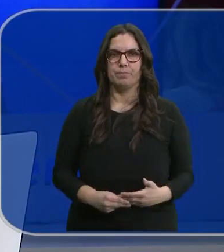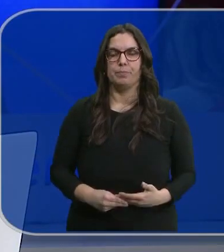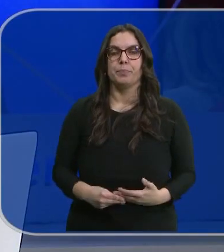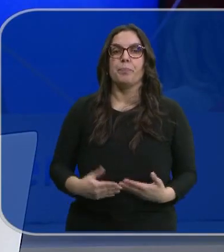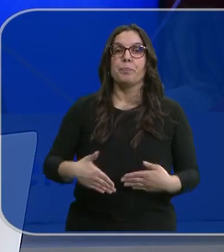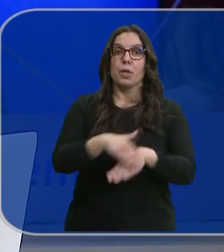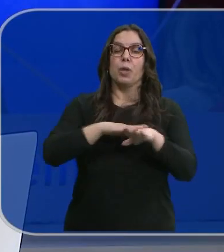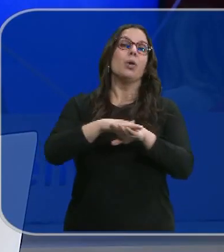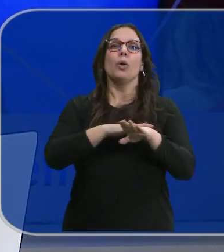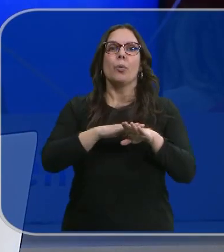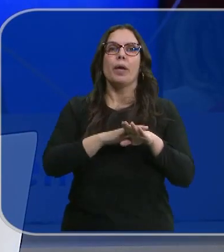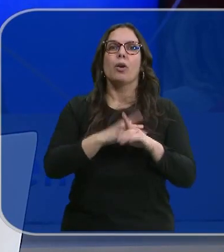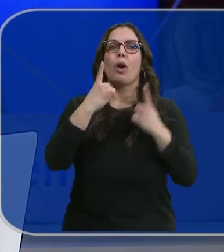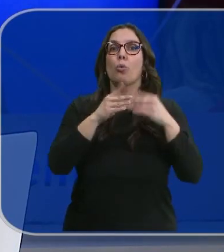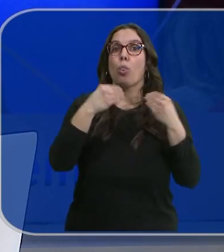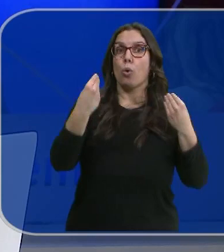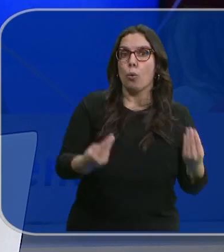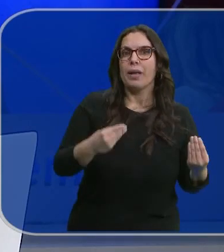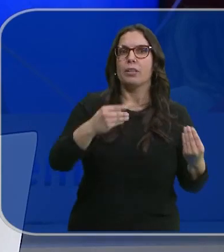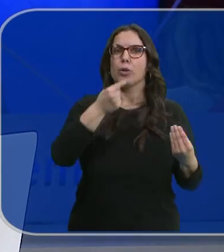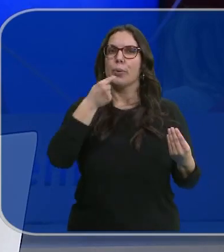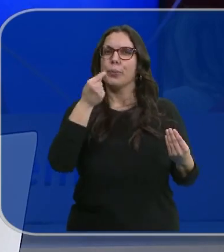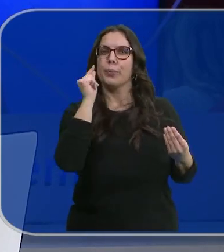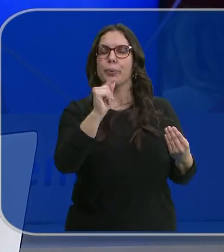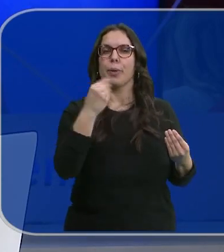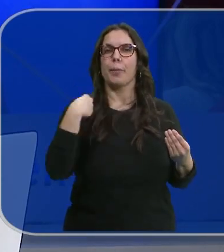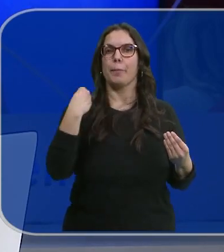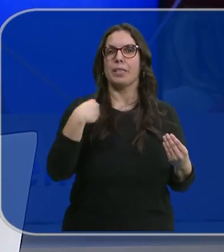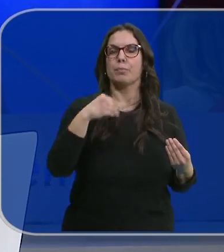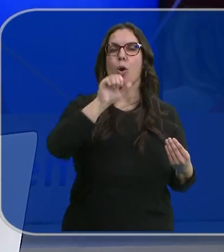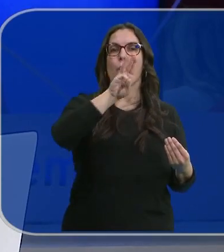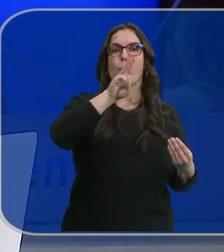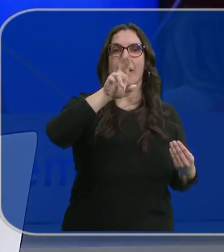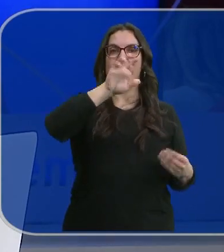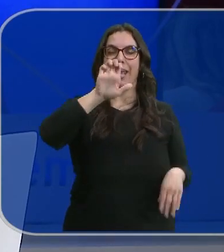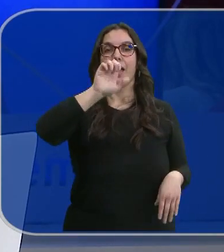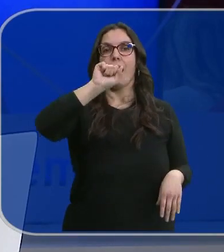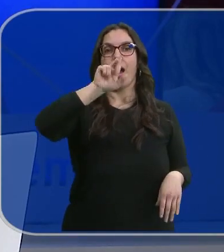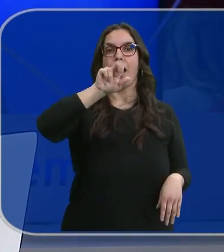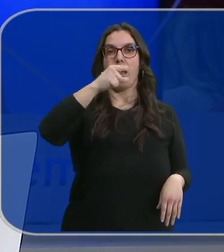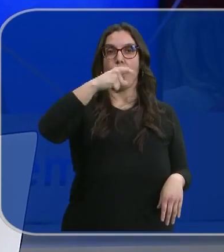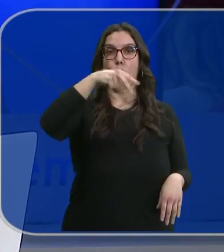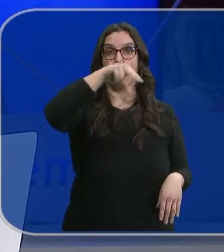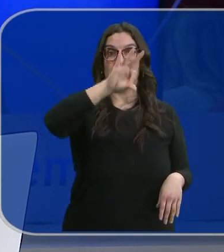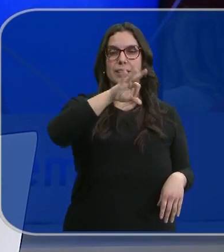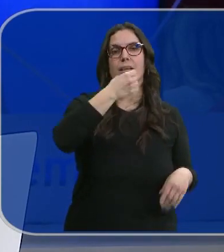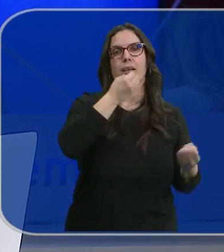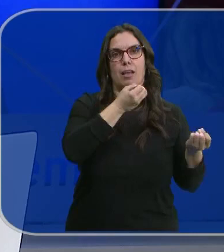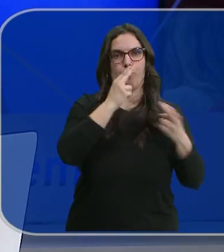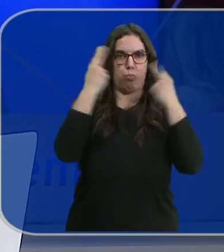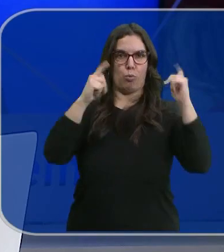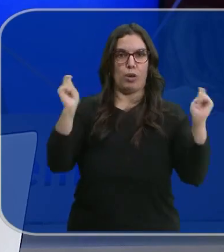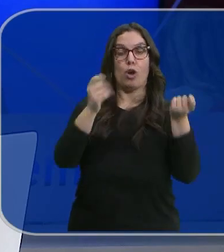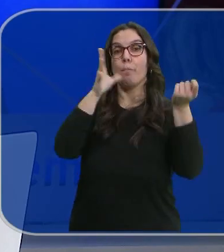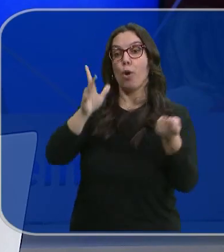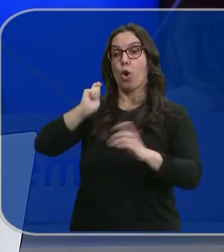El Gobierno desclasifica parcialmente documentos del espionaje a Pere Aragonés con el sistema Pegasus. Atiende así a la reclamación del juez de Barcelona previo a